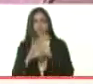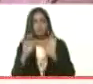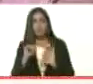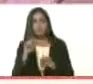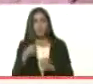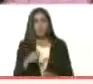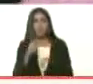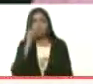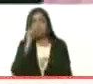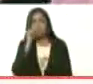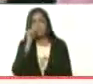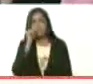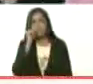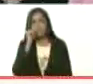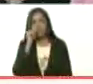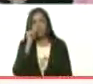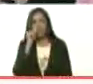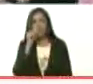Abilio Echenique,